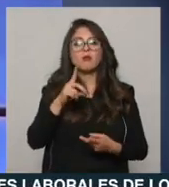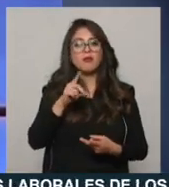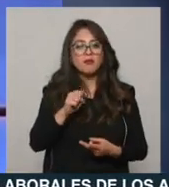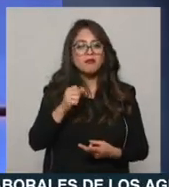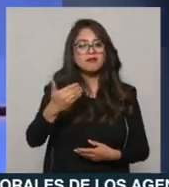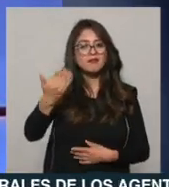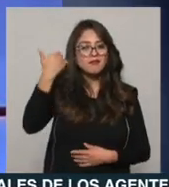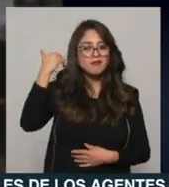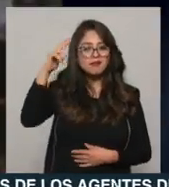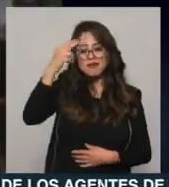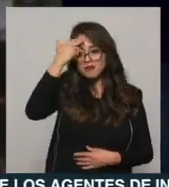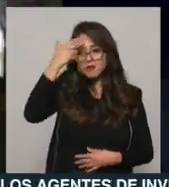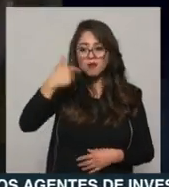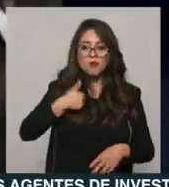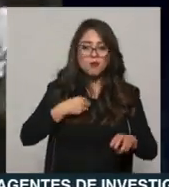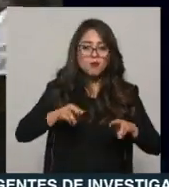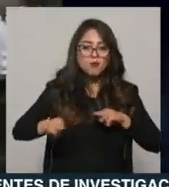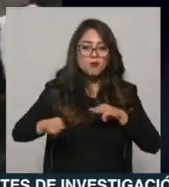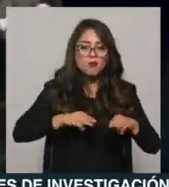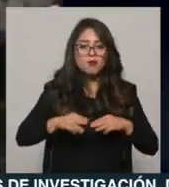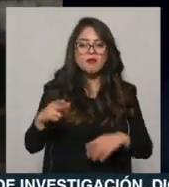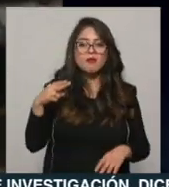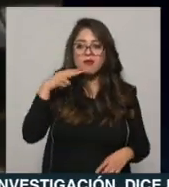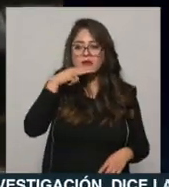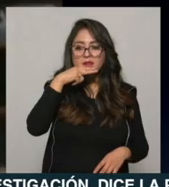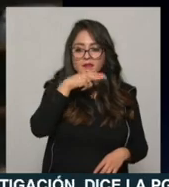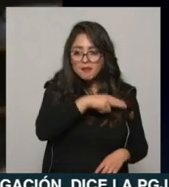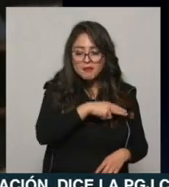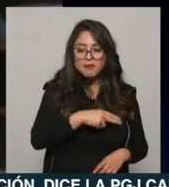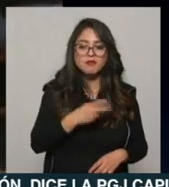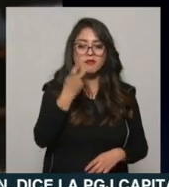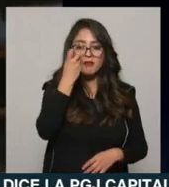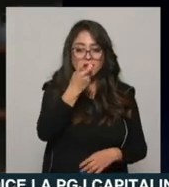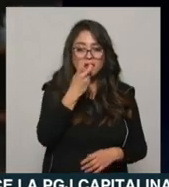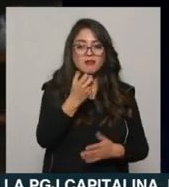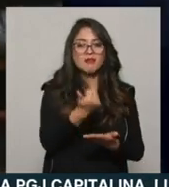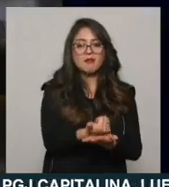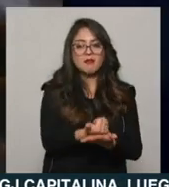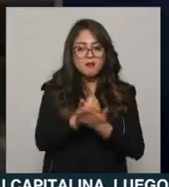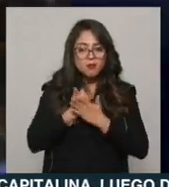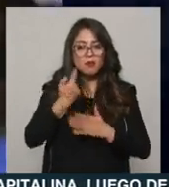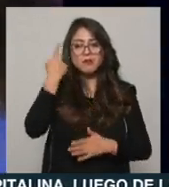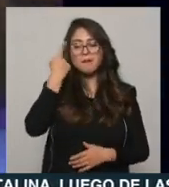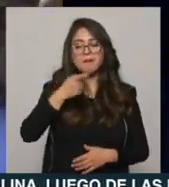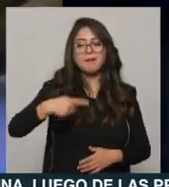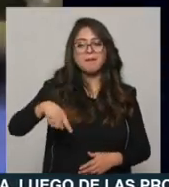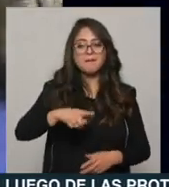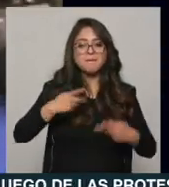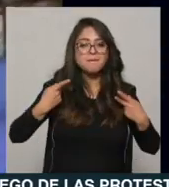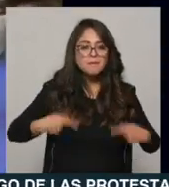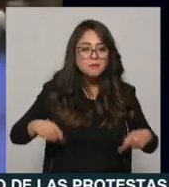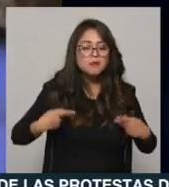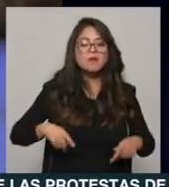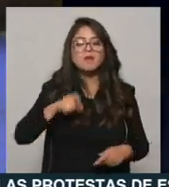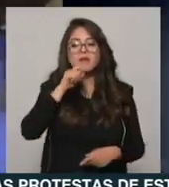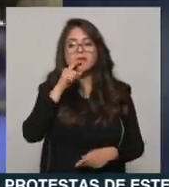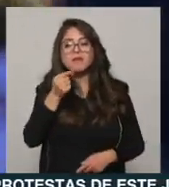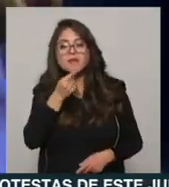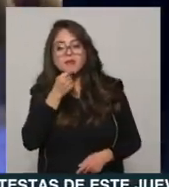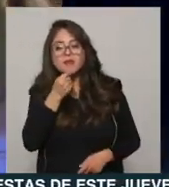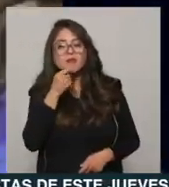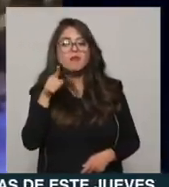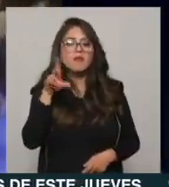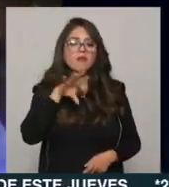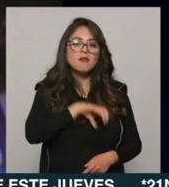le gustaba y los movimientos rápidos y las pausas, yo creo que es parte de lo que a la gente, a los niños y a los jóvenes les gustaba